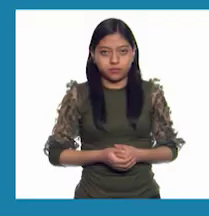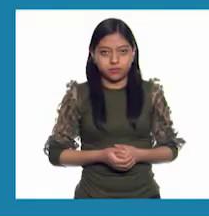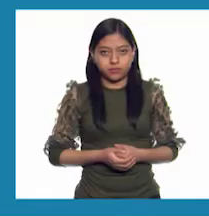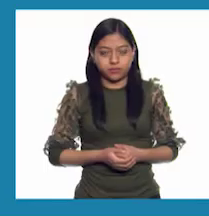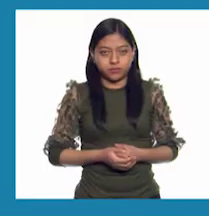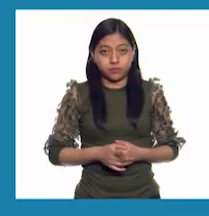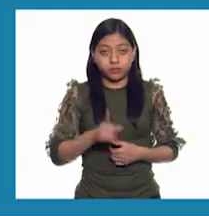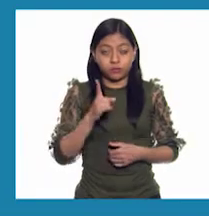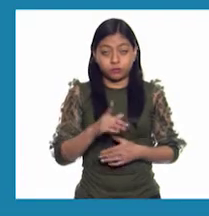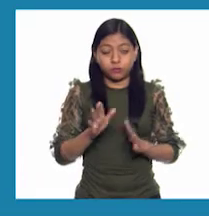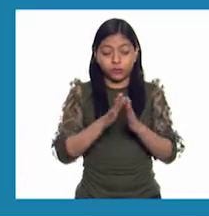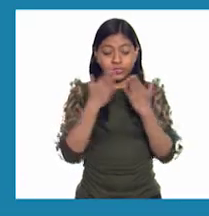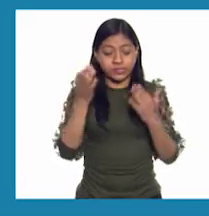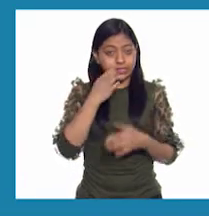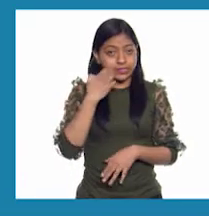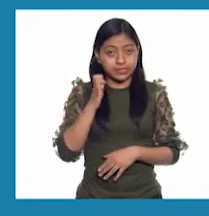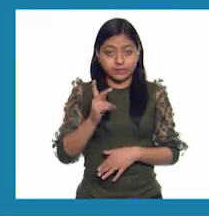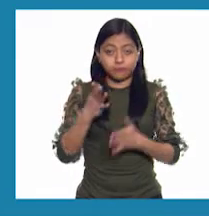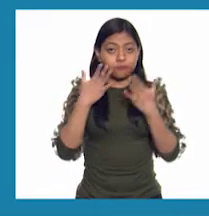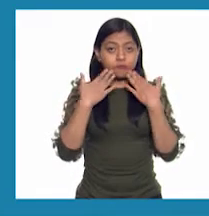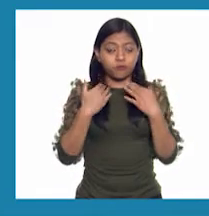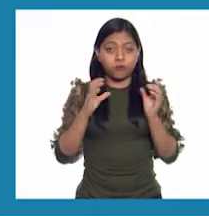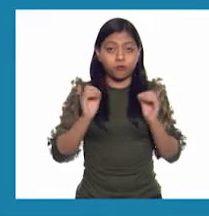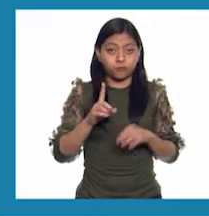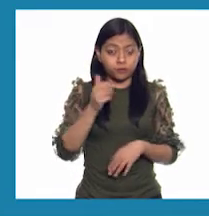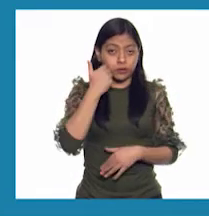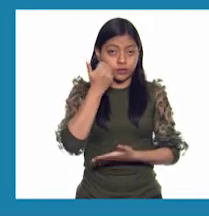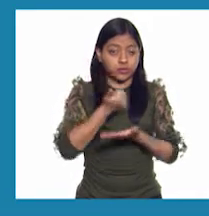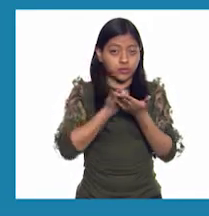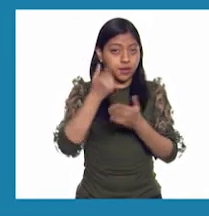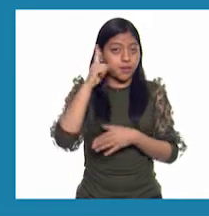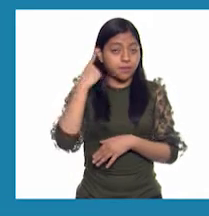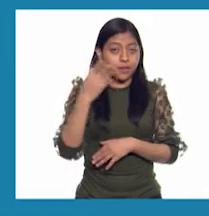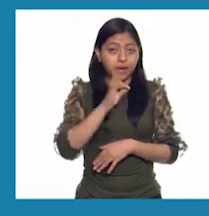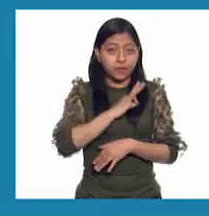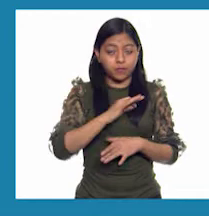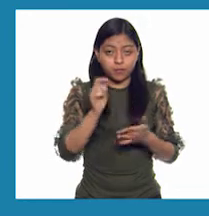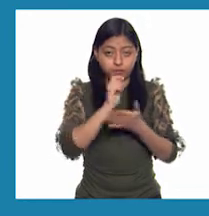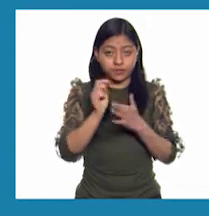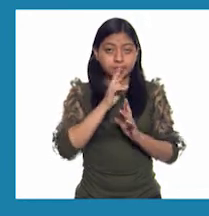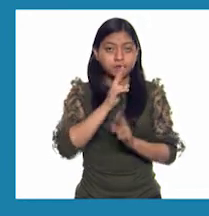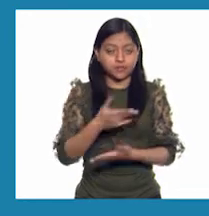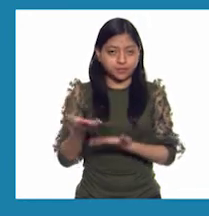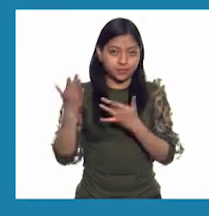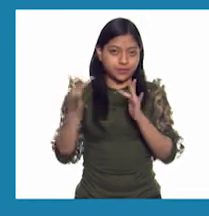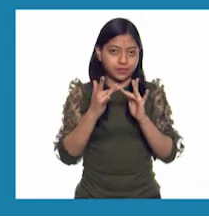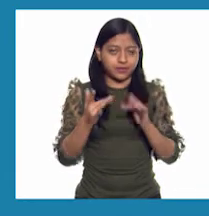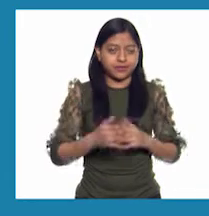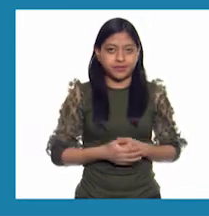Si no tienes el libro de texto o necesitas ayuda para responder las preguntas, contáctanos.